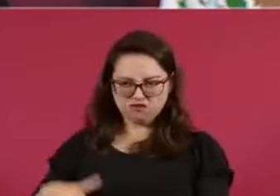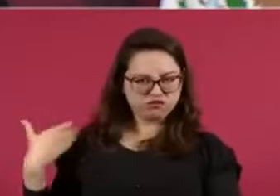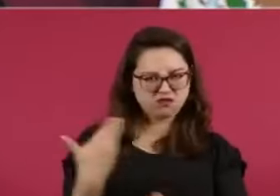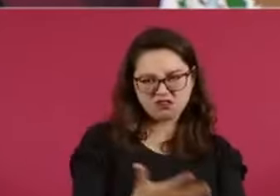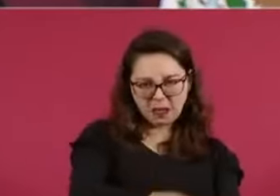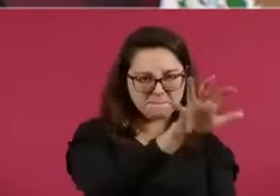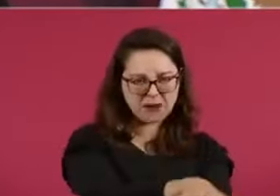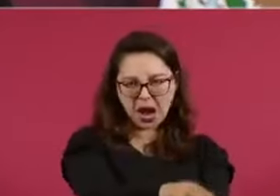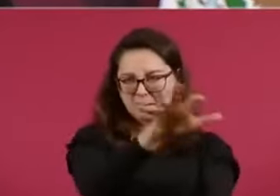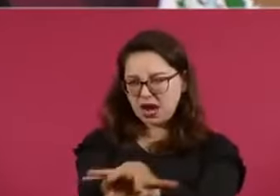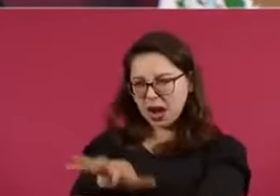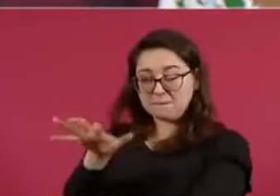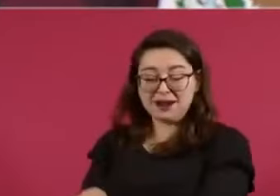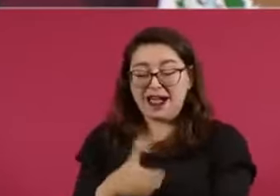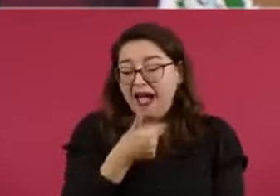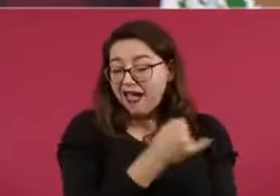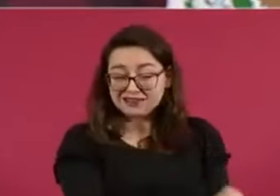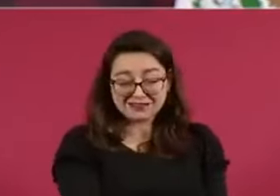ellos son partidarios de la ley del talión,